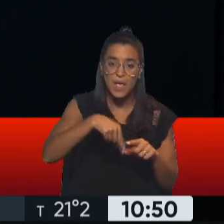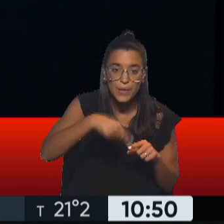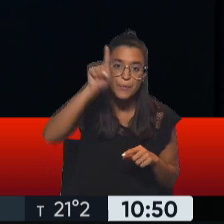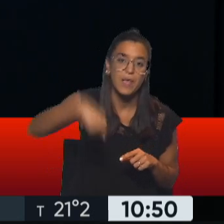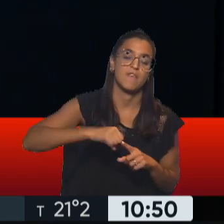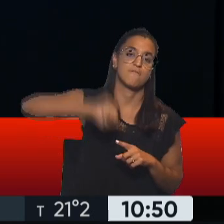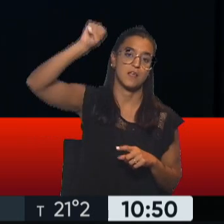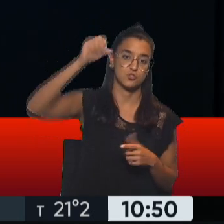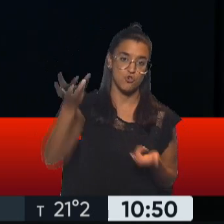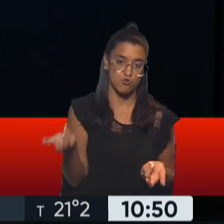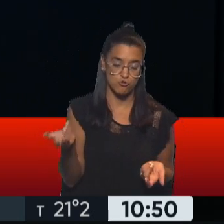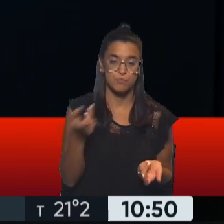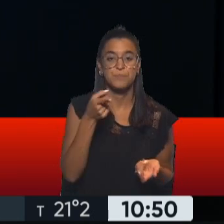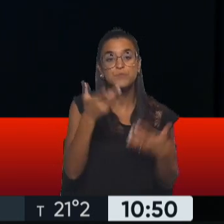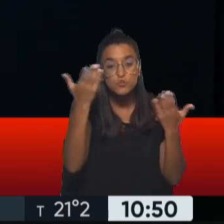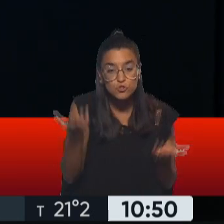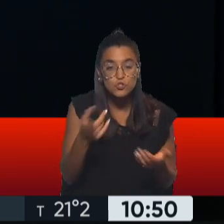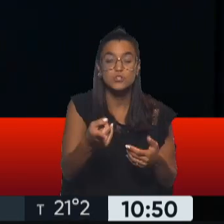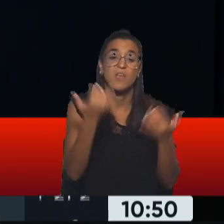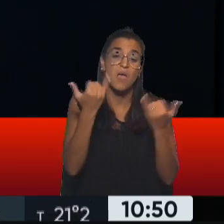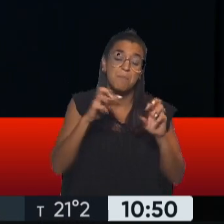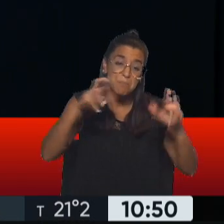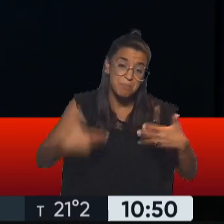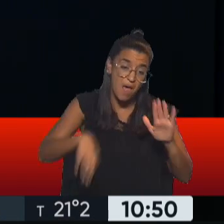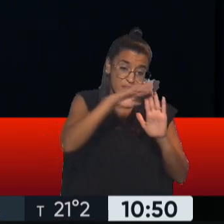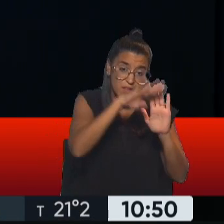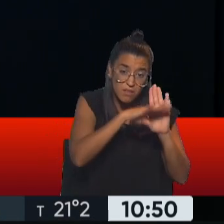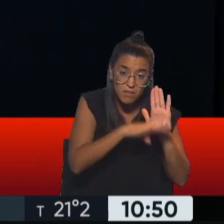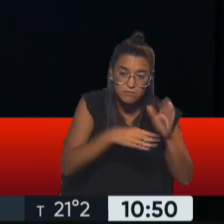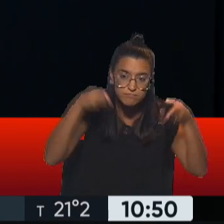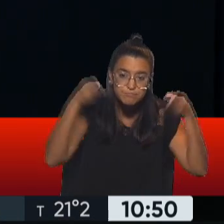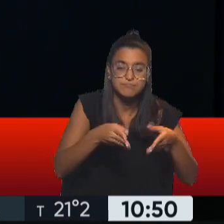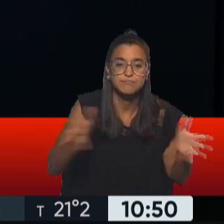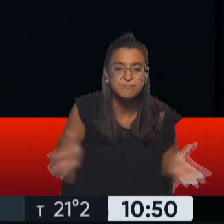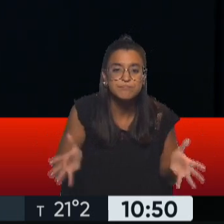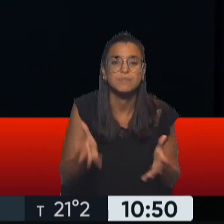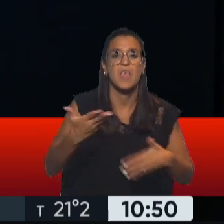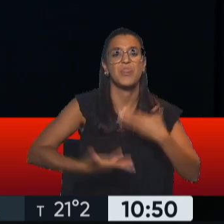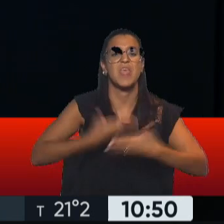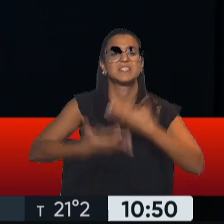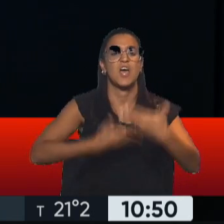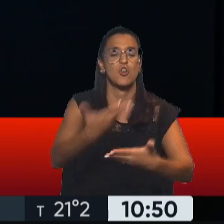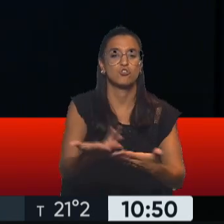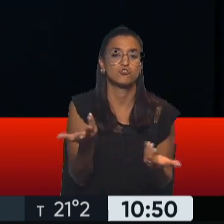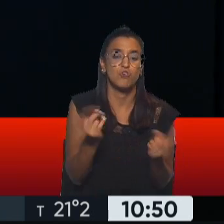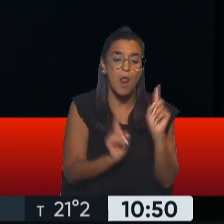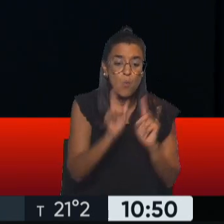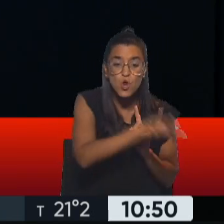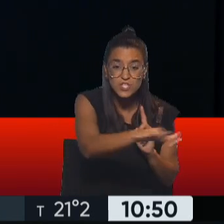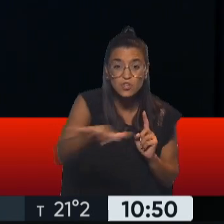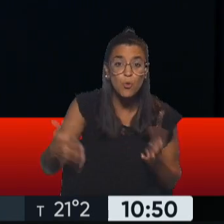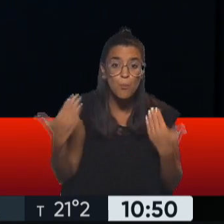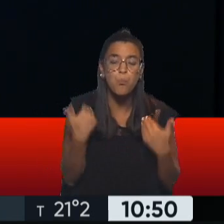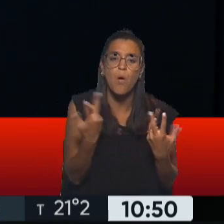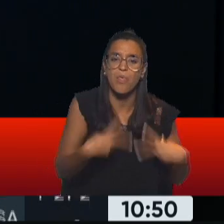inflación. De modo que hay un conjunto de políticas que apuntan a promover el desarrollo de los sectores que tienen capacidades